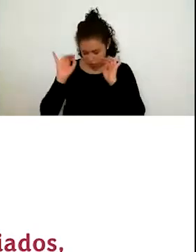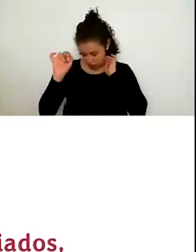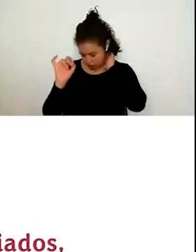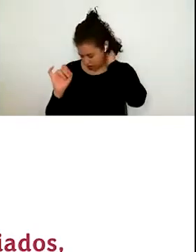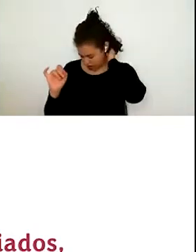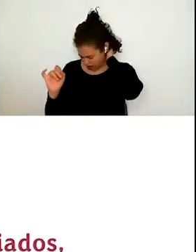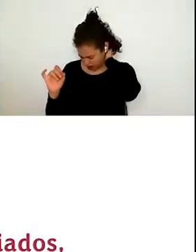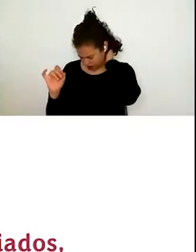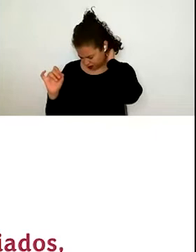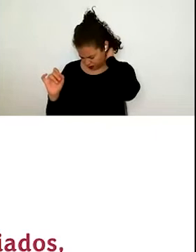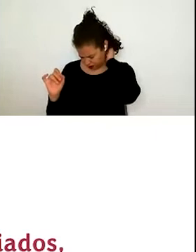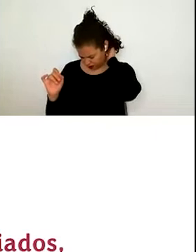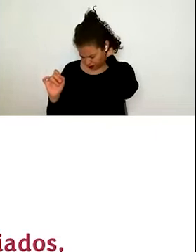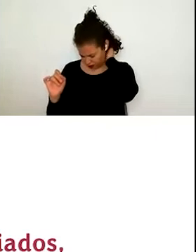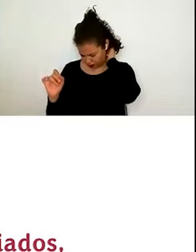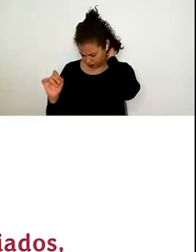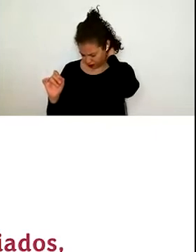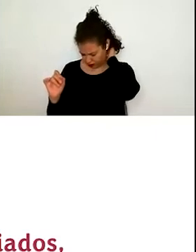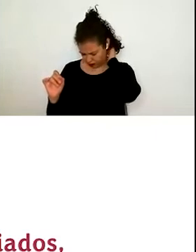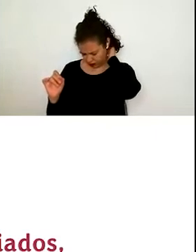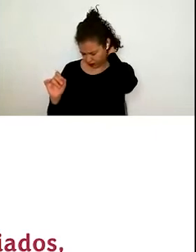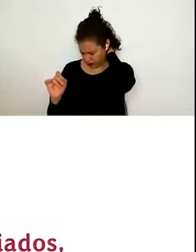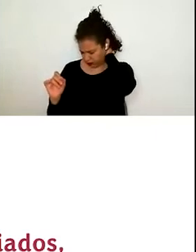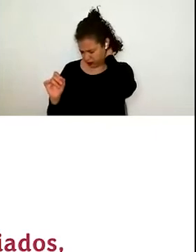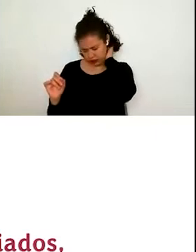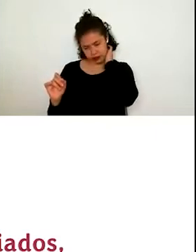Tiene que demostrar que efectivamente